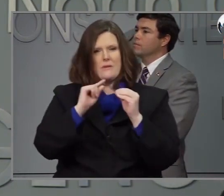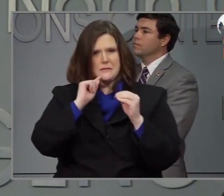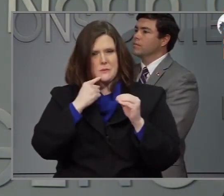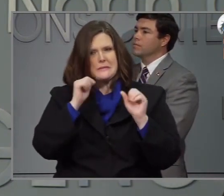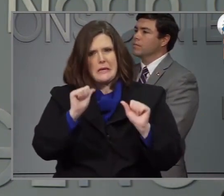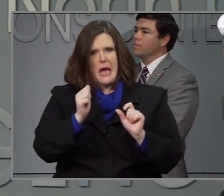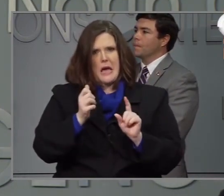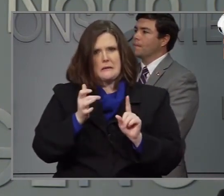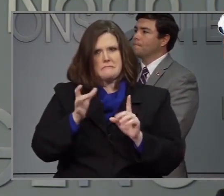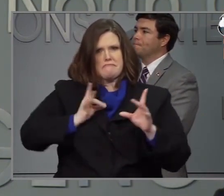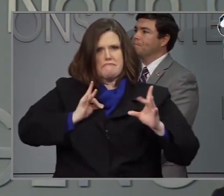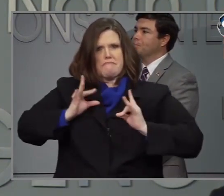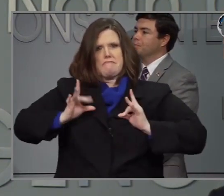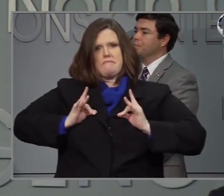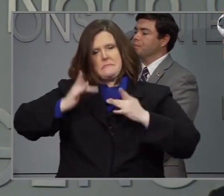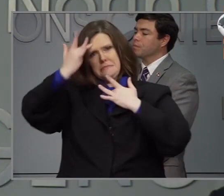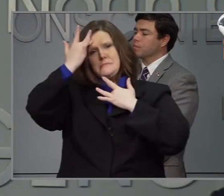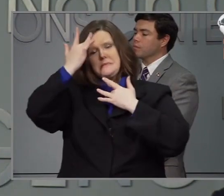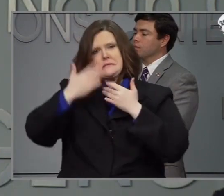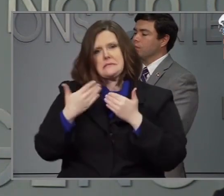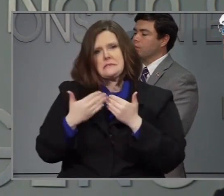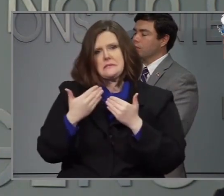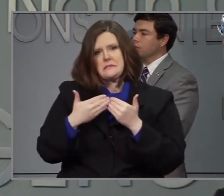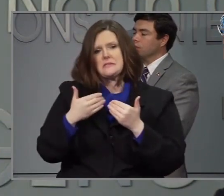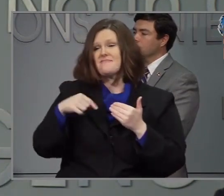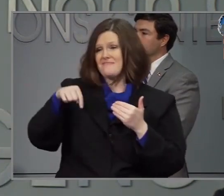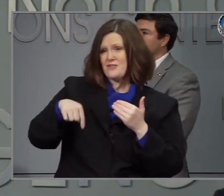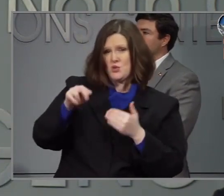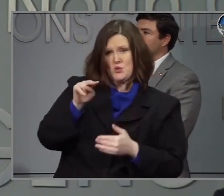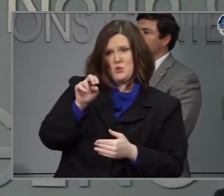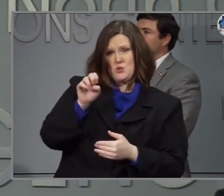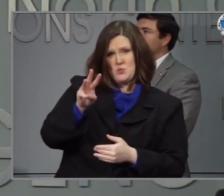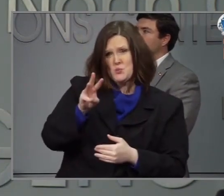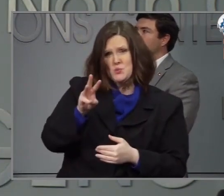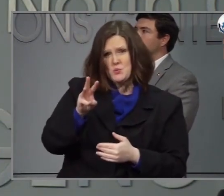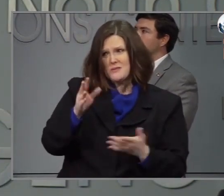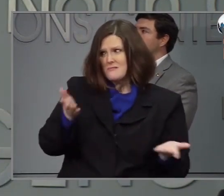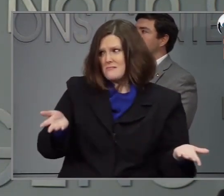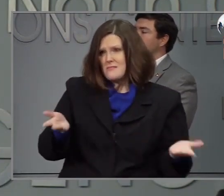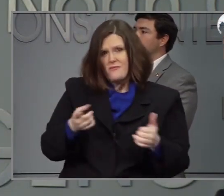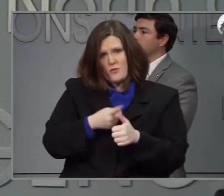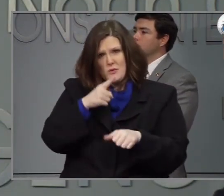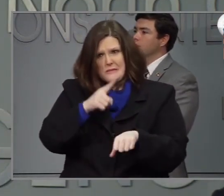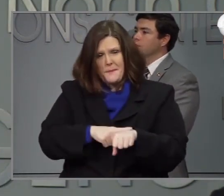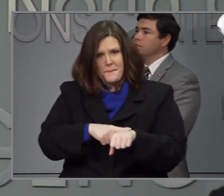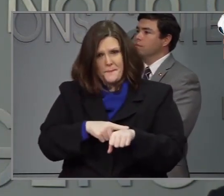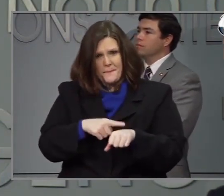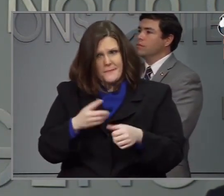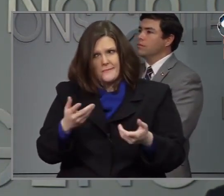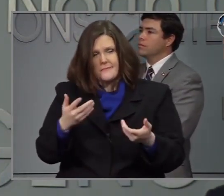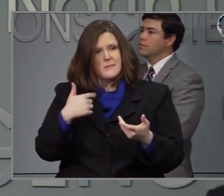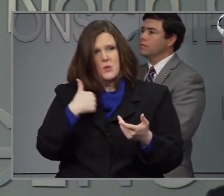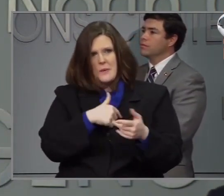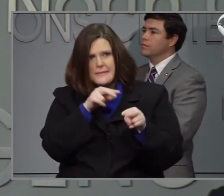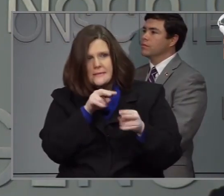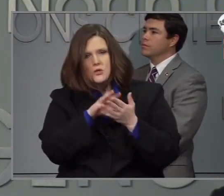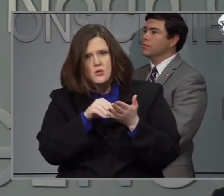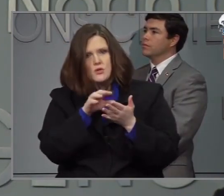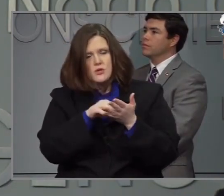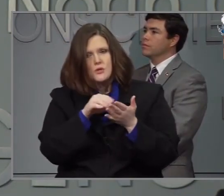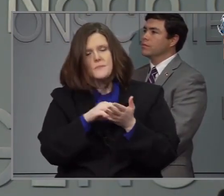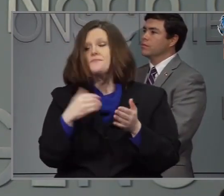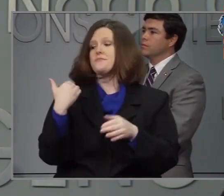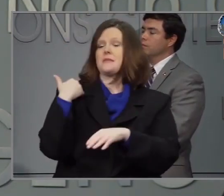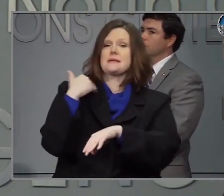están en alto riesgo tienen una enfermedad una enfermedad grave esto es en esto es una enfermedad y